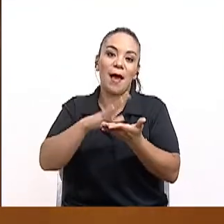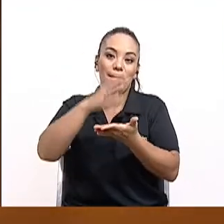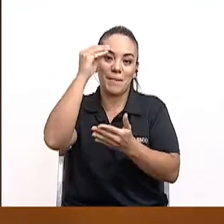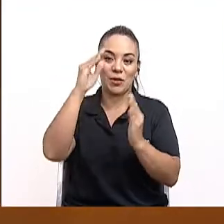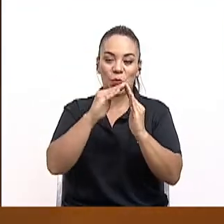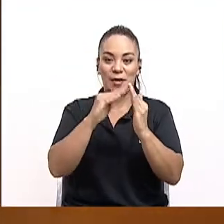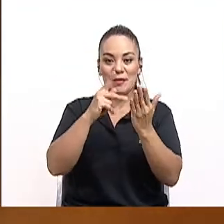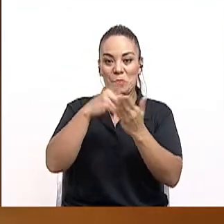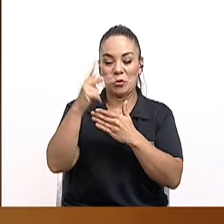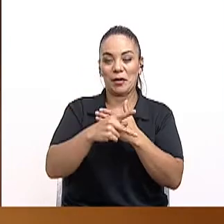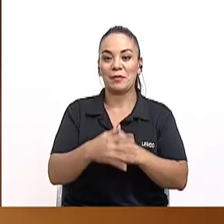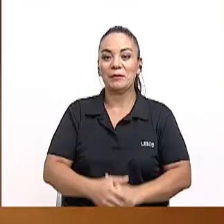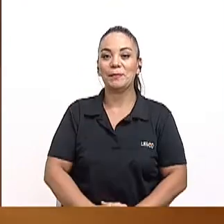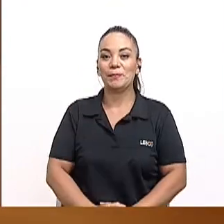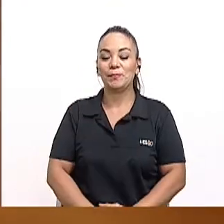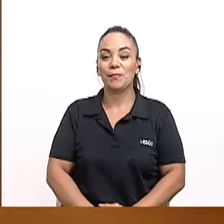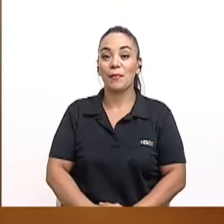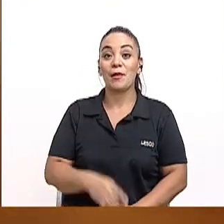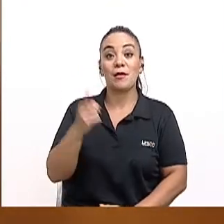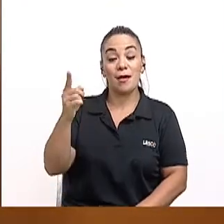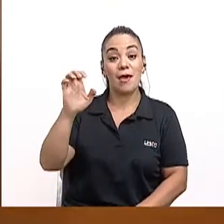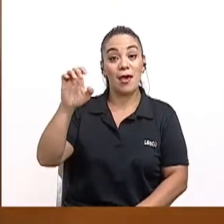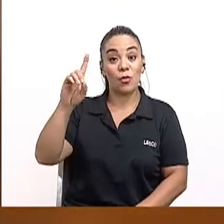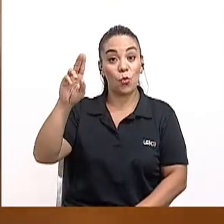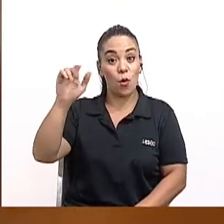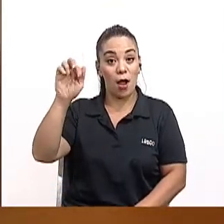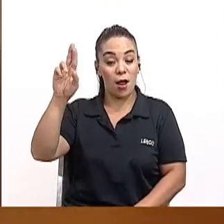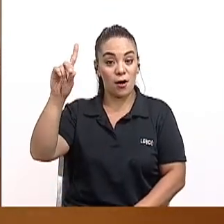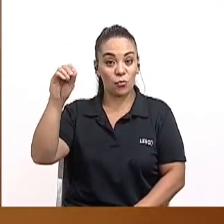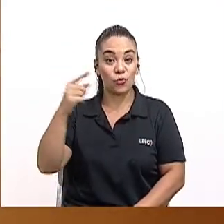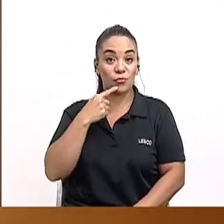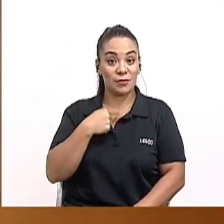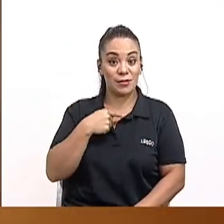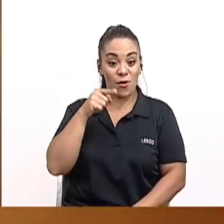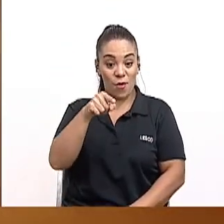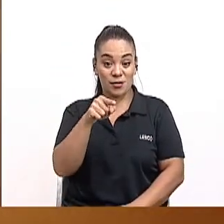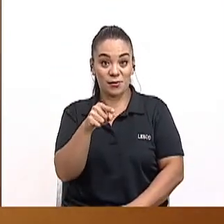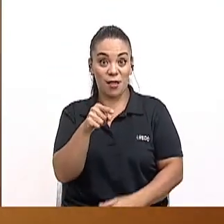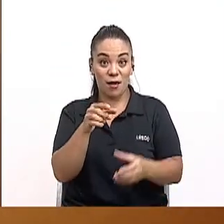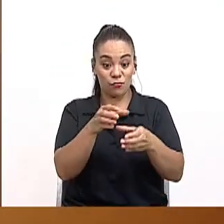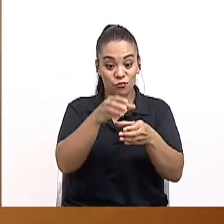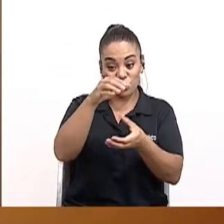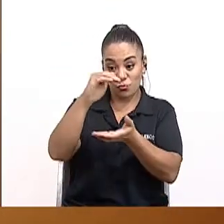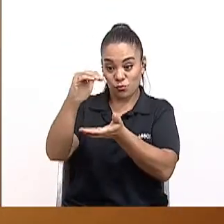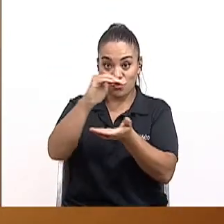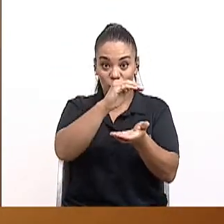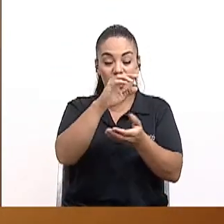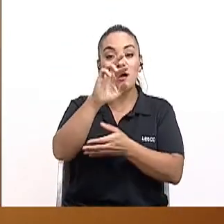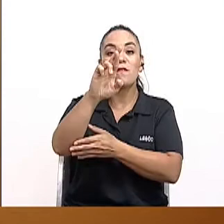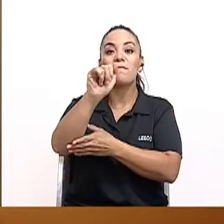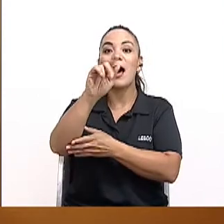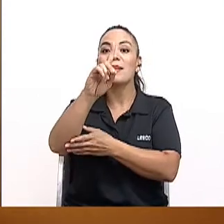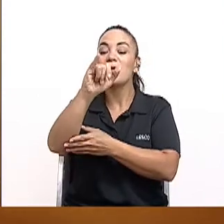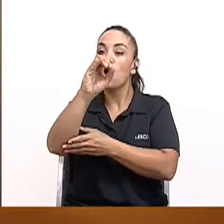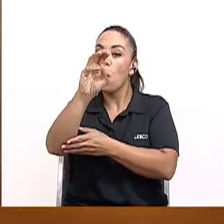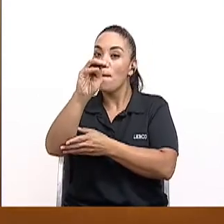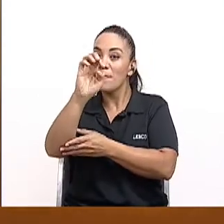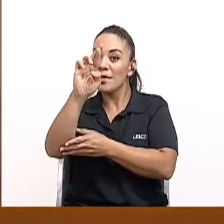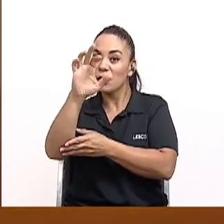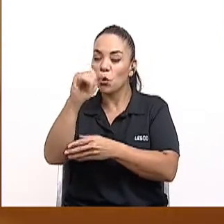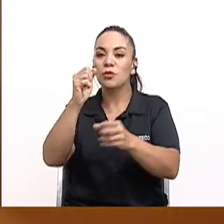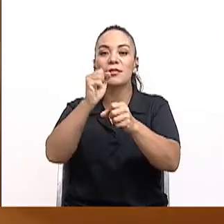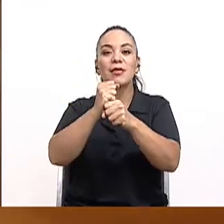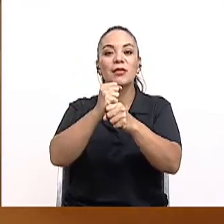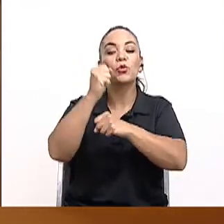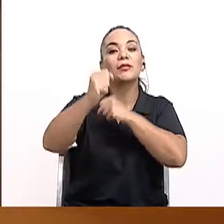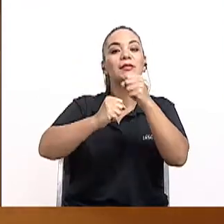bien, como nos comentaba Eduardo, por medio del radiómetro, un instrumento que se creó en el siglo XIX, se